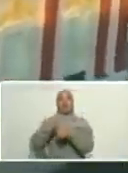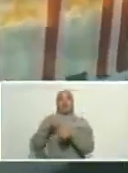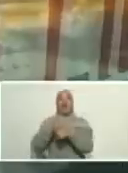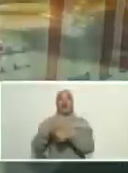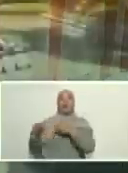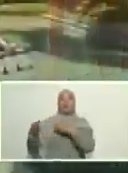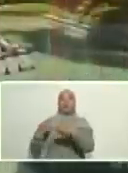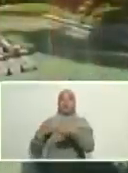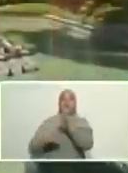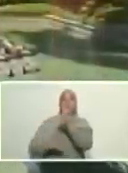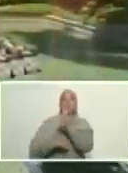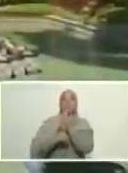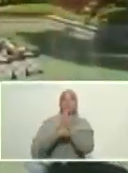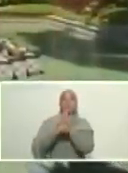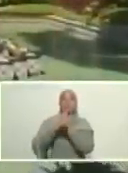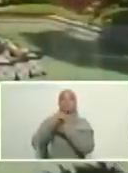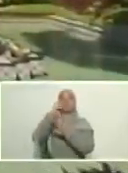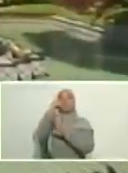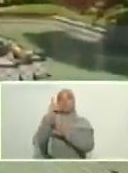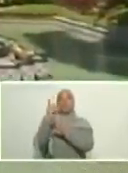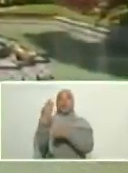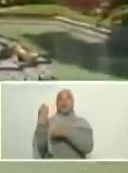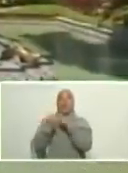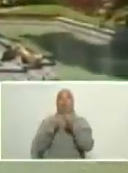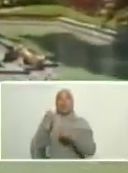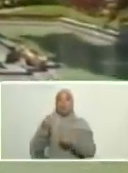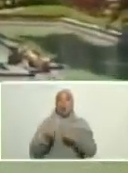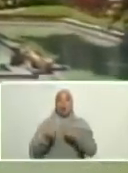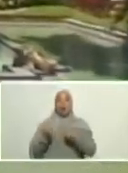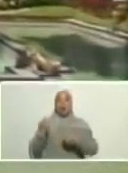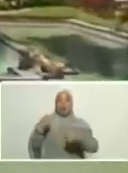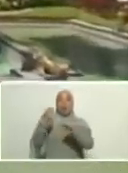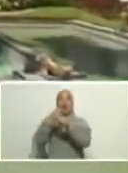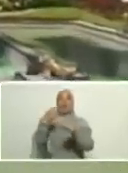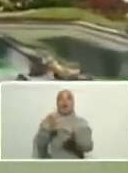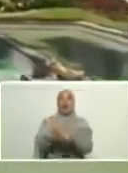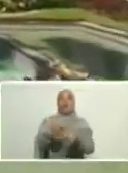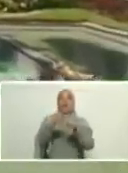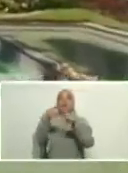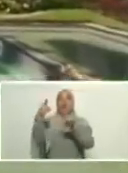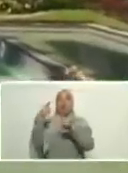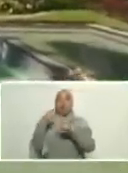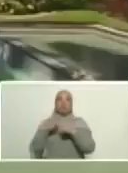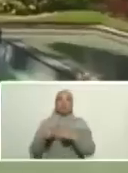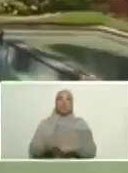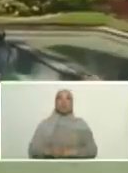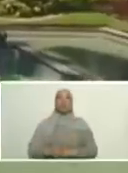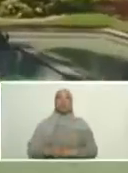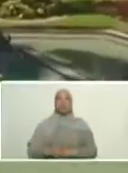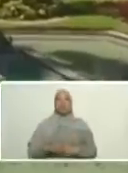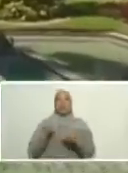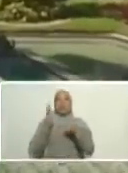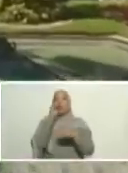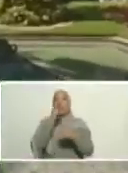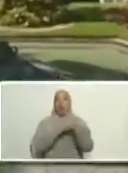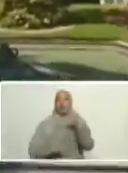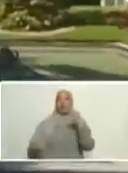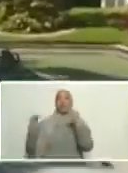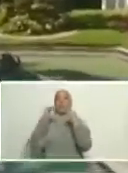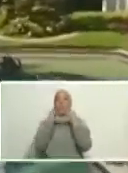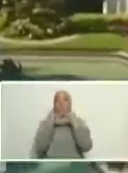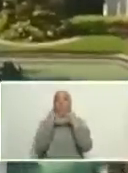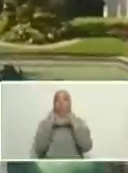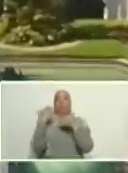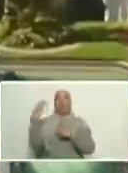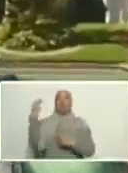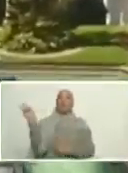del desarrollo, de la sostenibilidad y sobre todo de trabajar por disminuir la brecha de desigualdad en las fronteras. La mayor